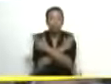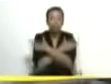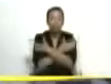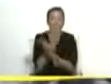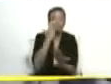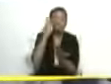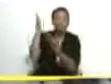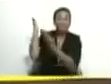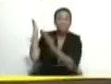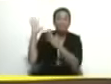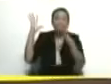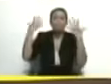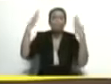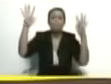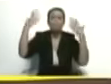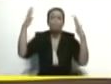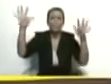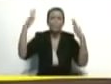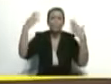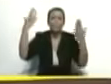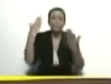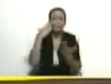profesor Escarrá.